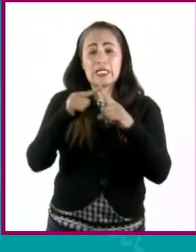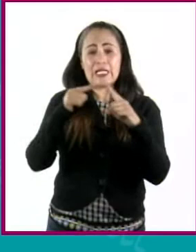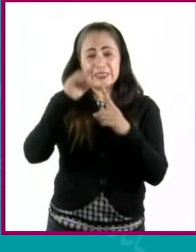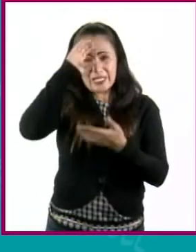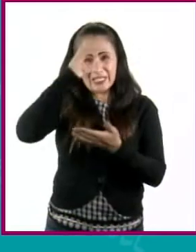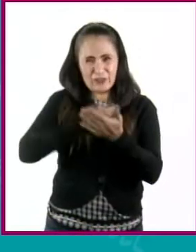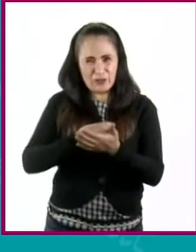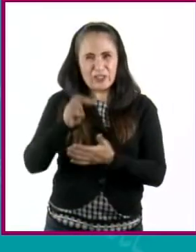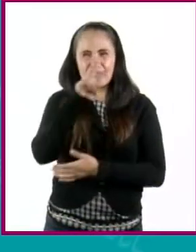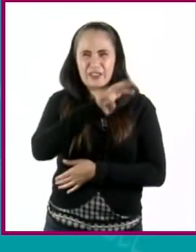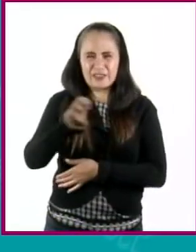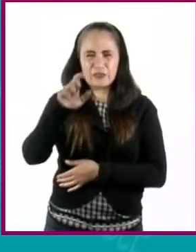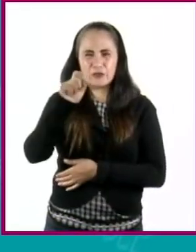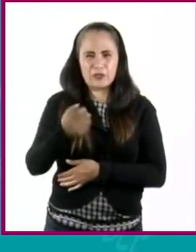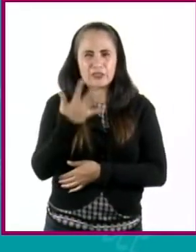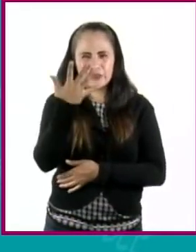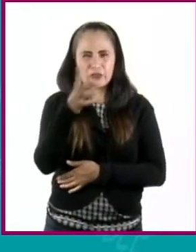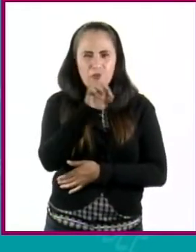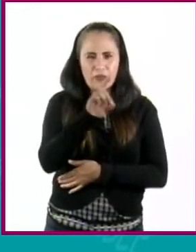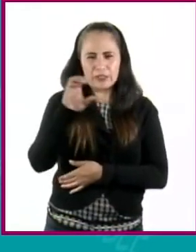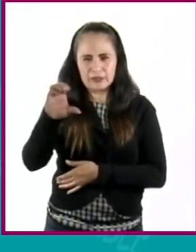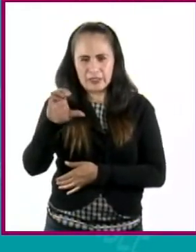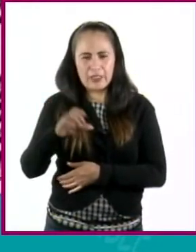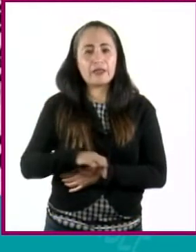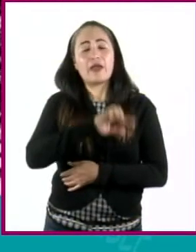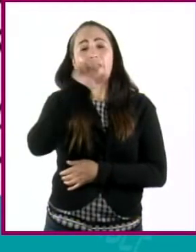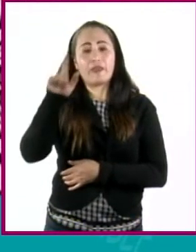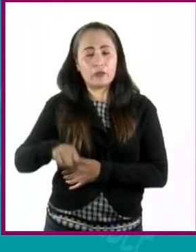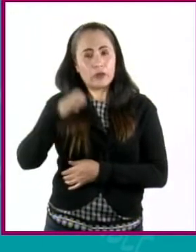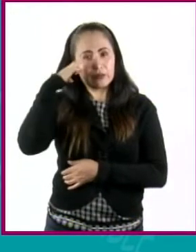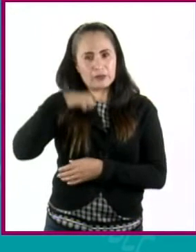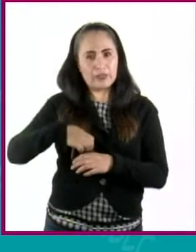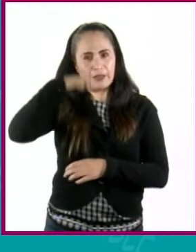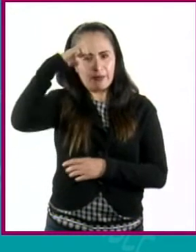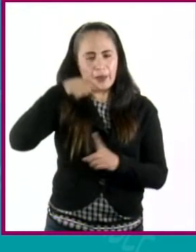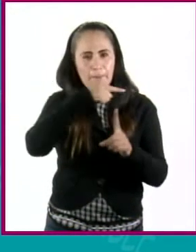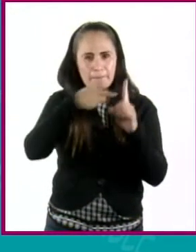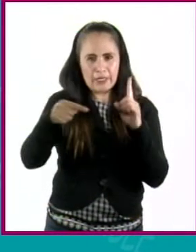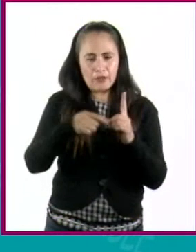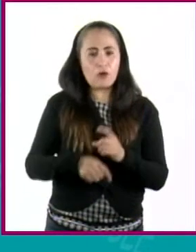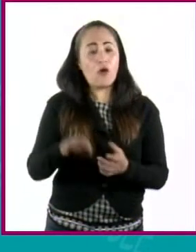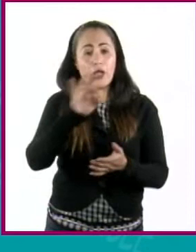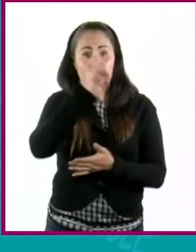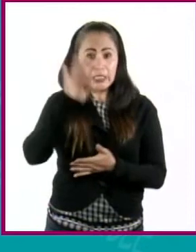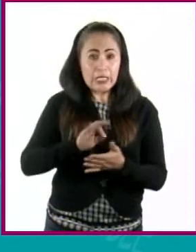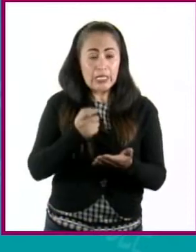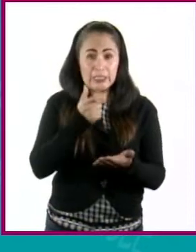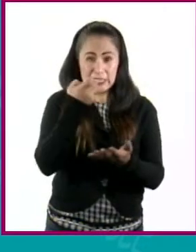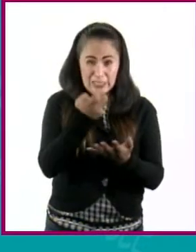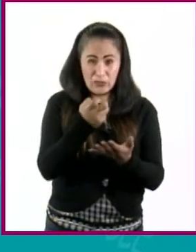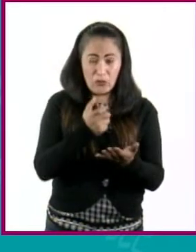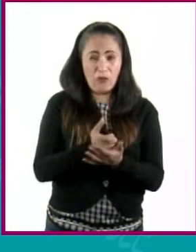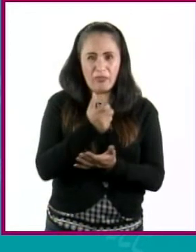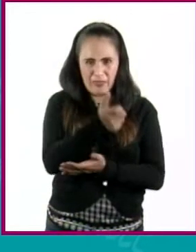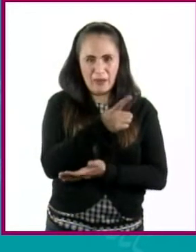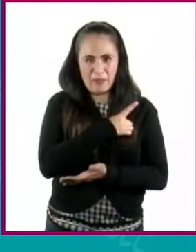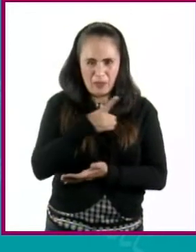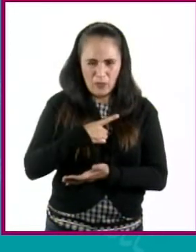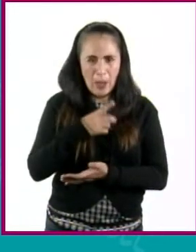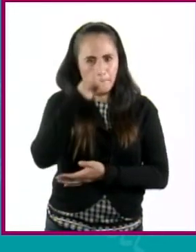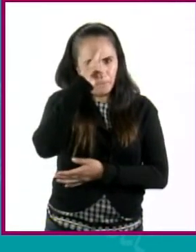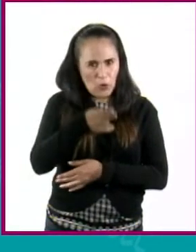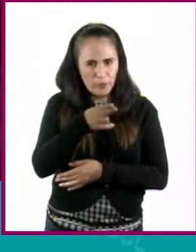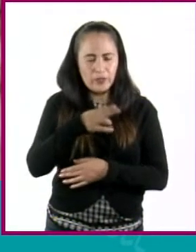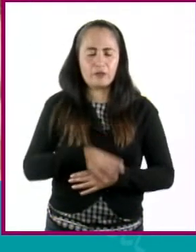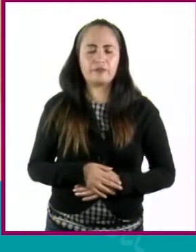el 325 después de Cristo y durante la Edad Media, se prohibió el uso de intereses sobre las deudas.